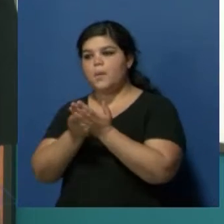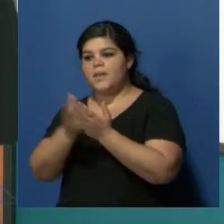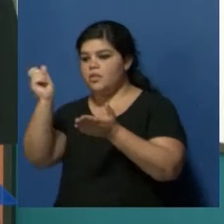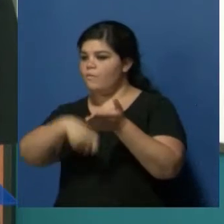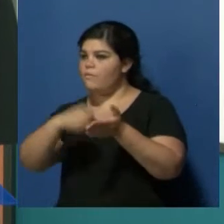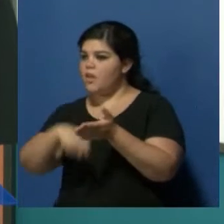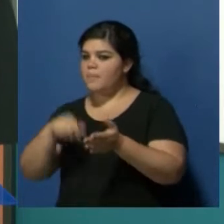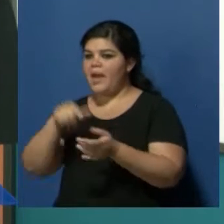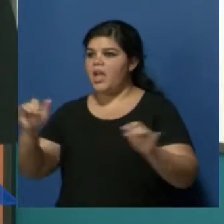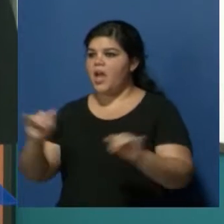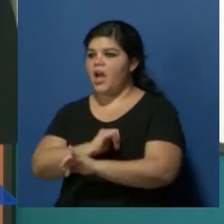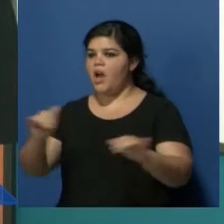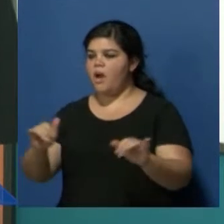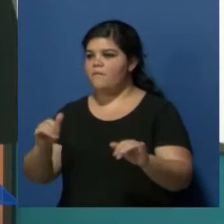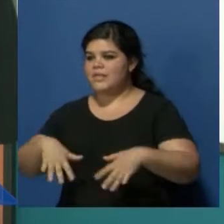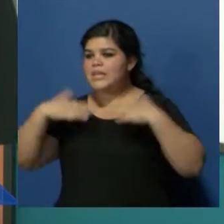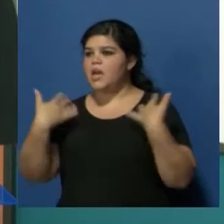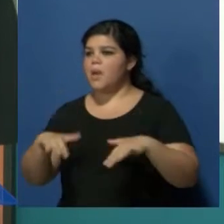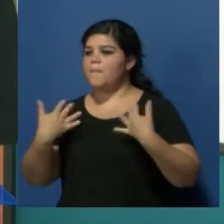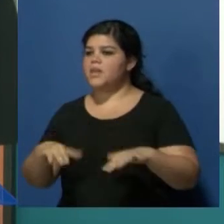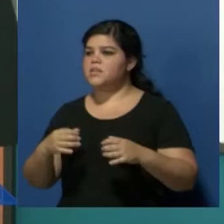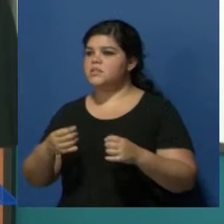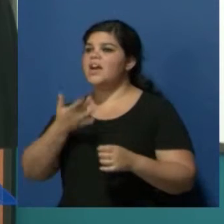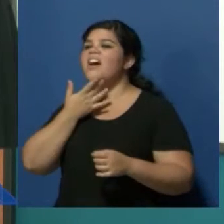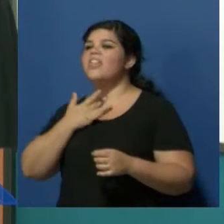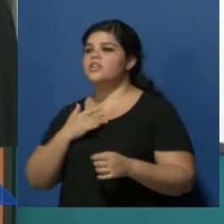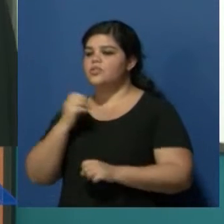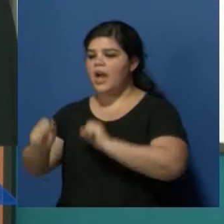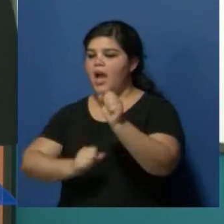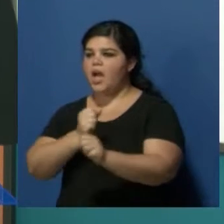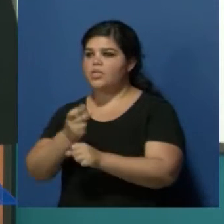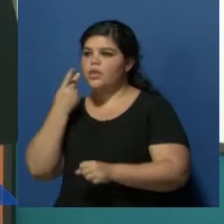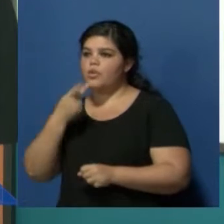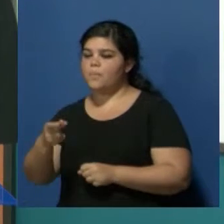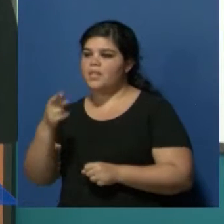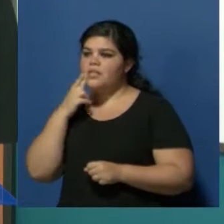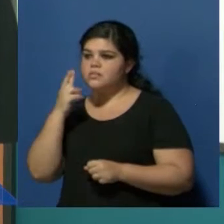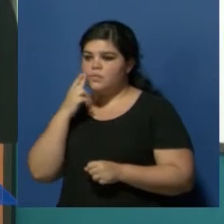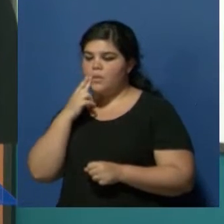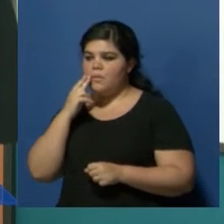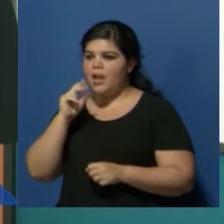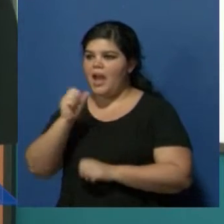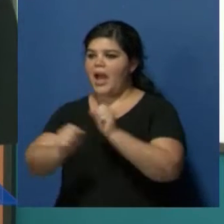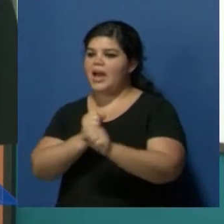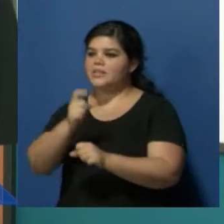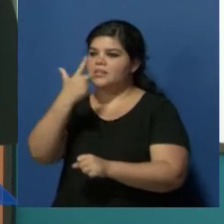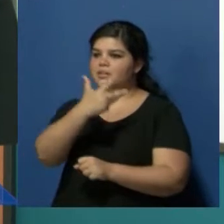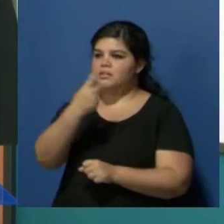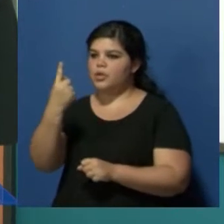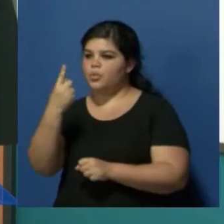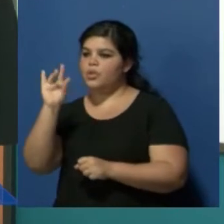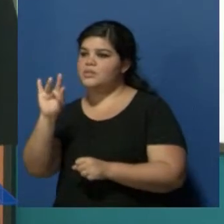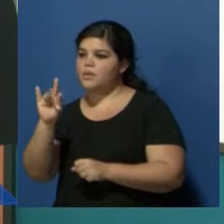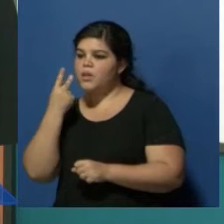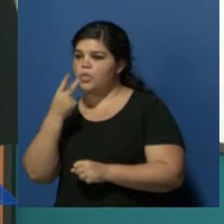esta emergencia nacional en materia de adicciones hasta el 2019, Bien. varios años, hasta el 31 de diciembre del 2019.